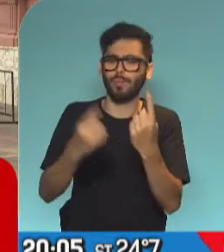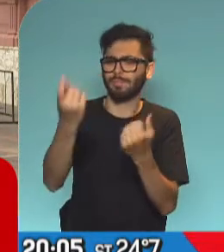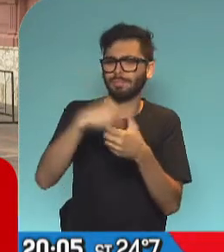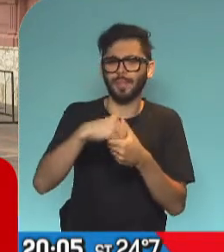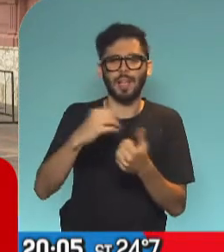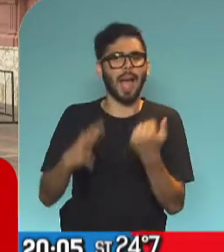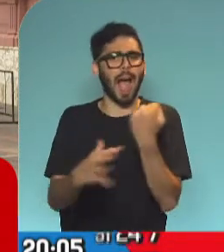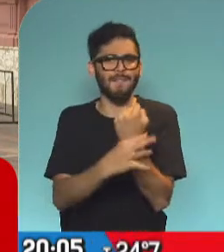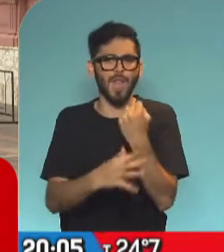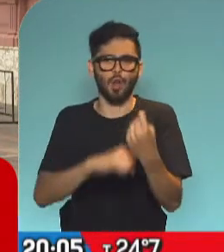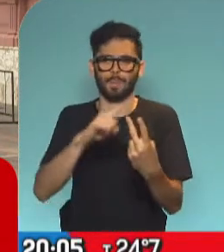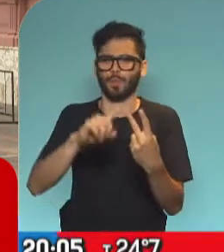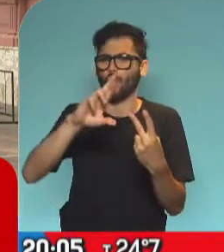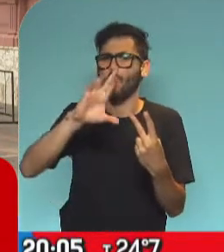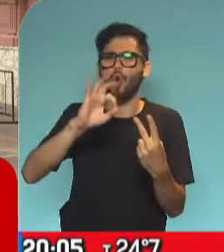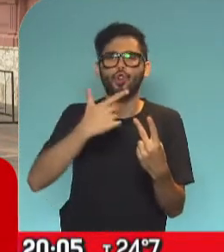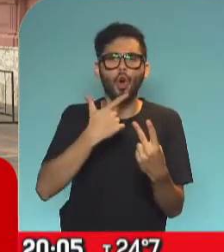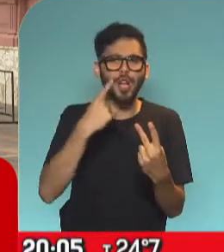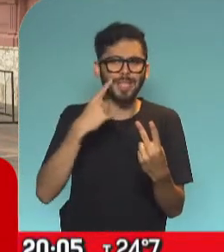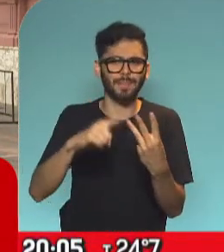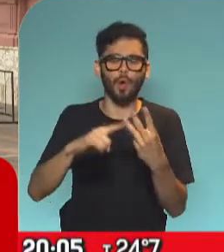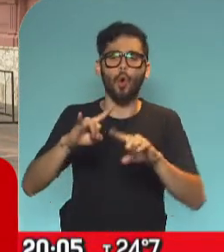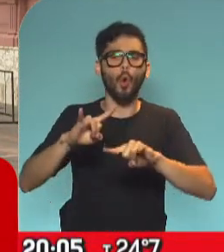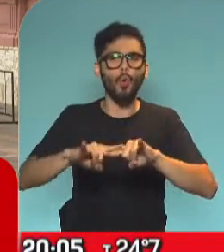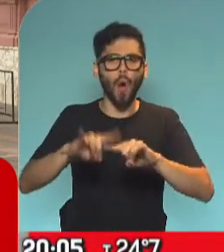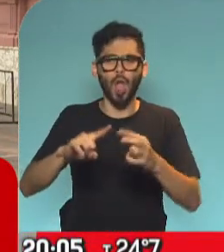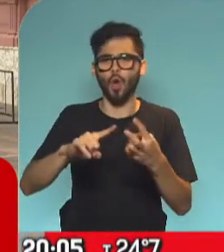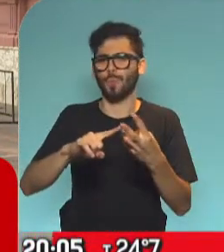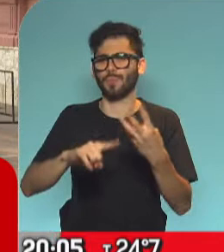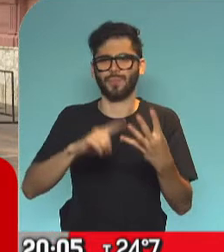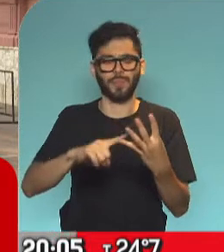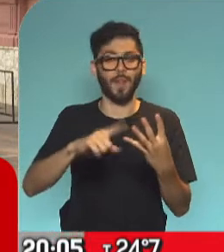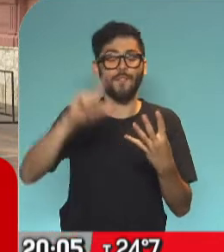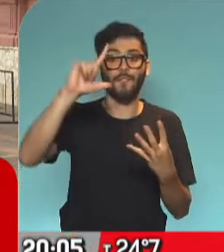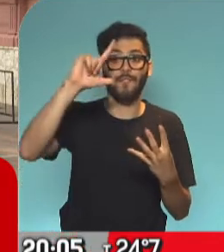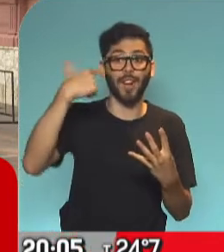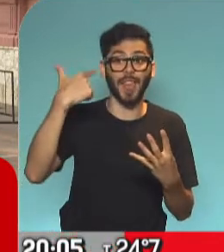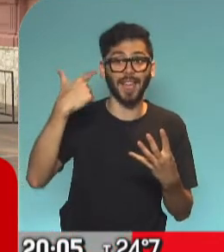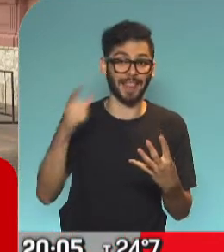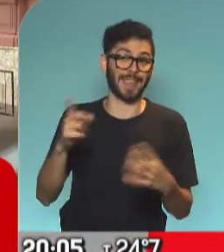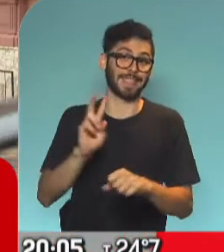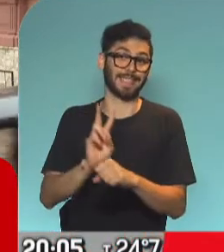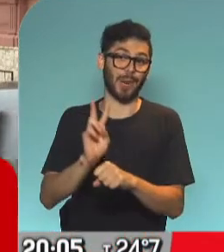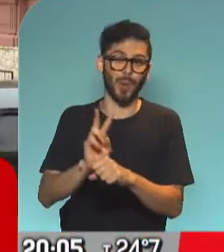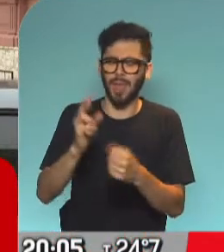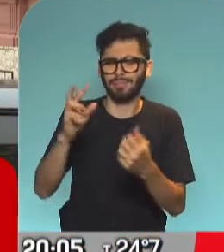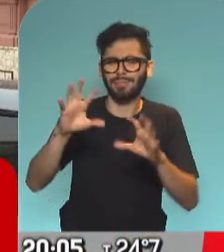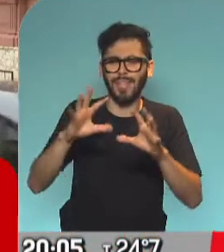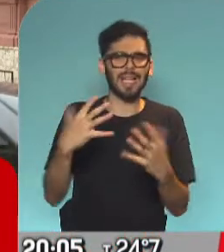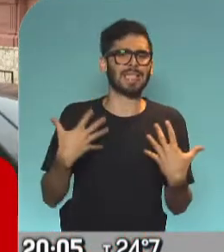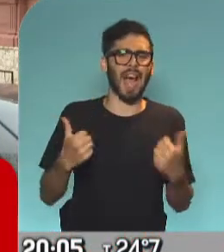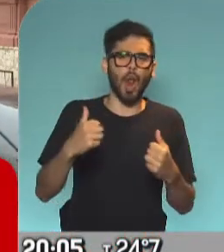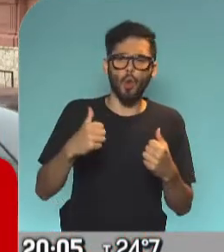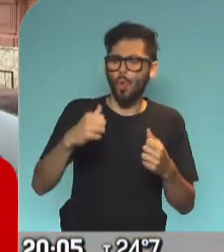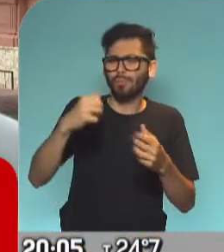Cafiero, Rossi por supuesto también, Guado de Pedro, el ministro del Interior, Sabina Frederick, la ministra de Seguridad, todo lo que es salud, todos